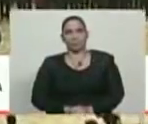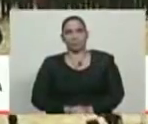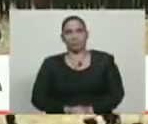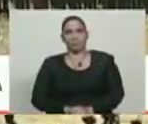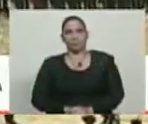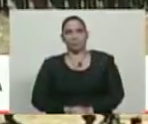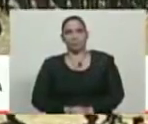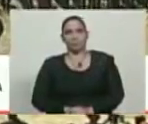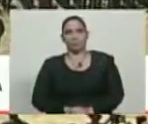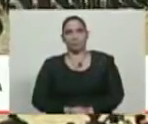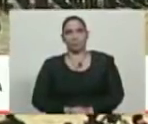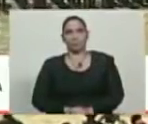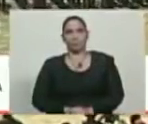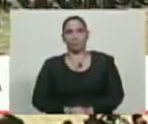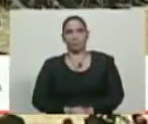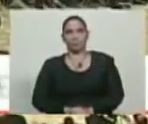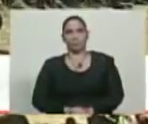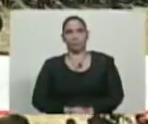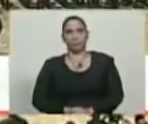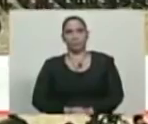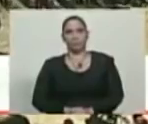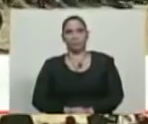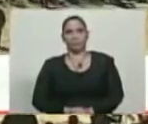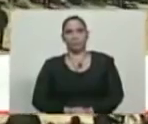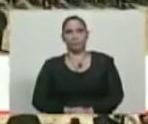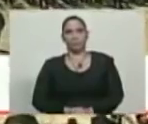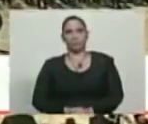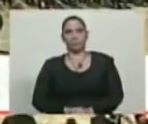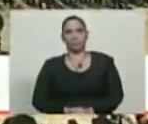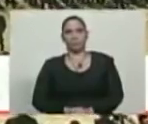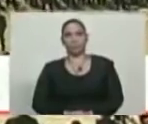¡Firmes! ¡A discreción!